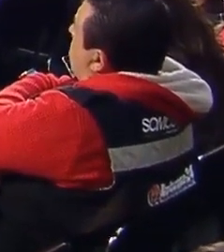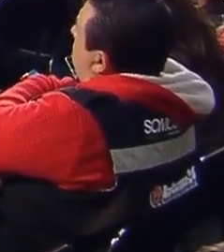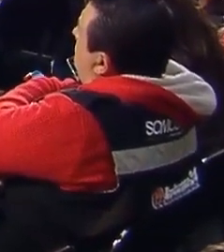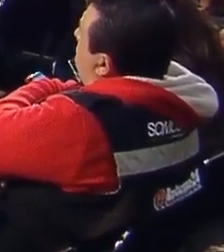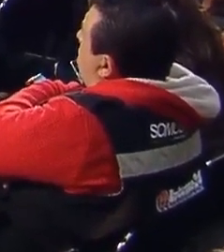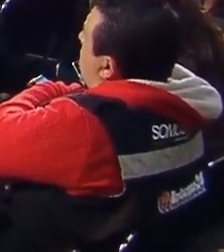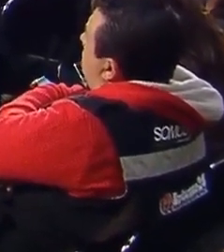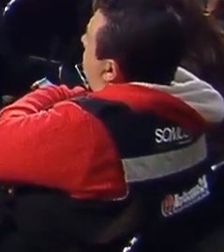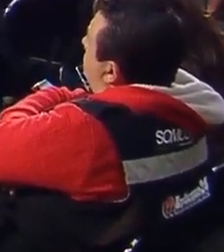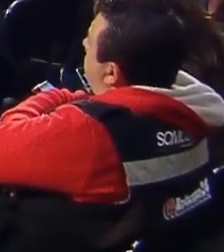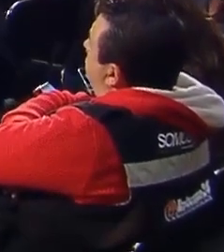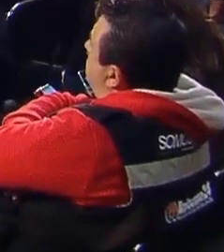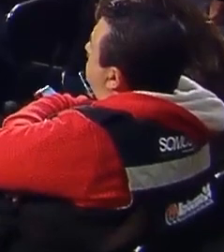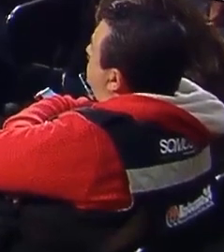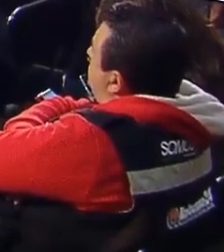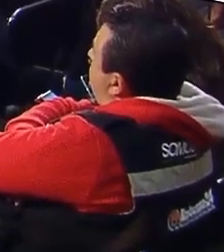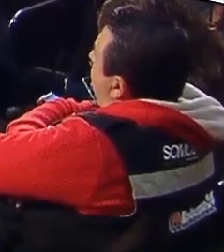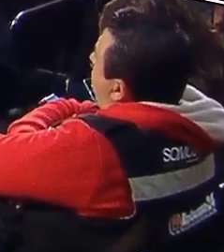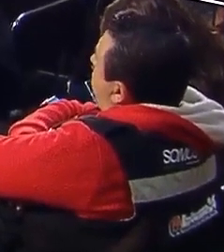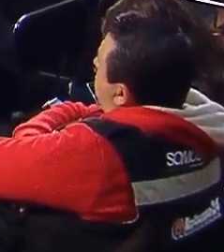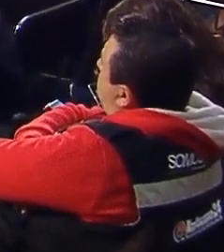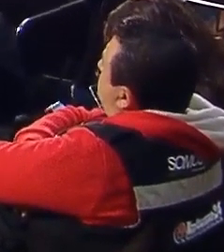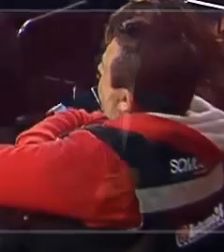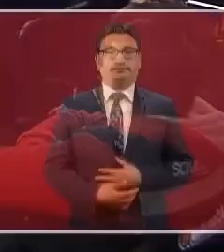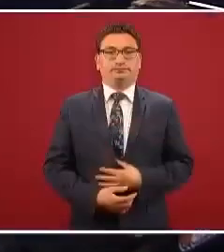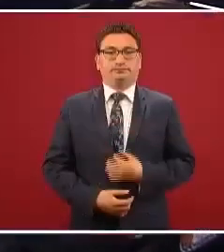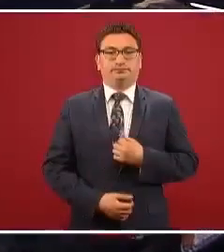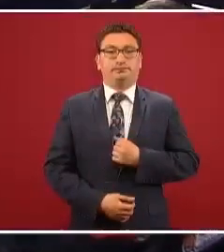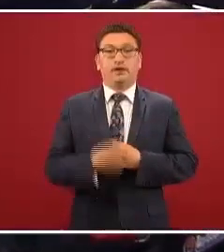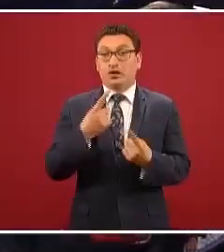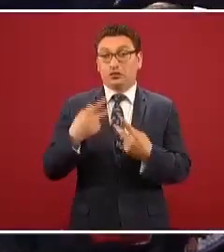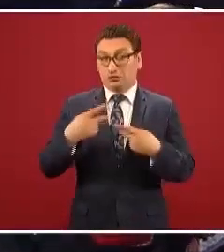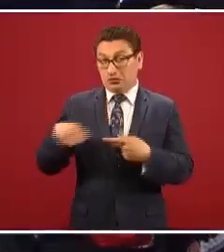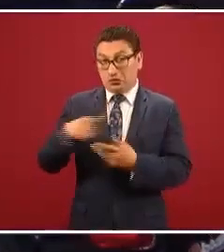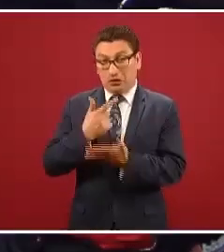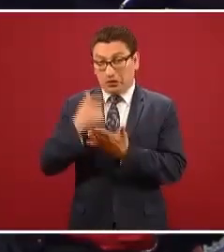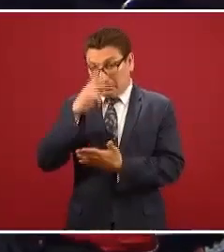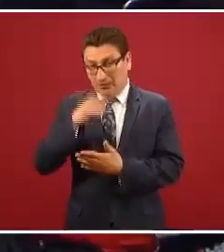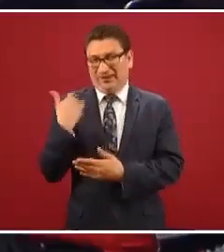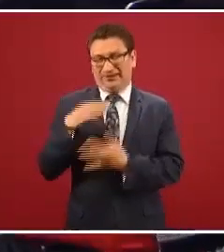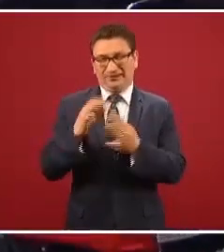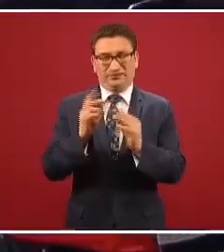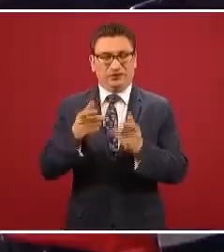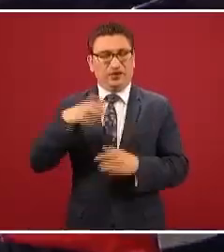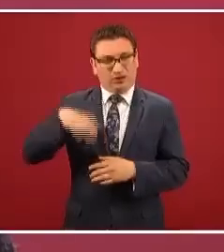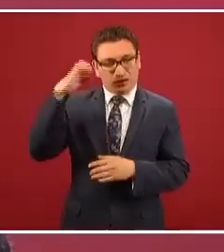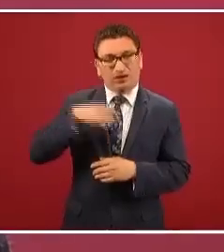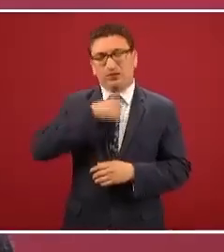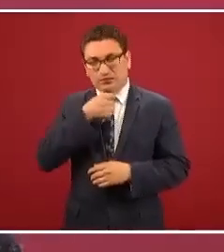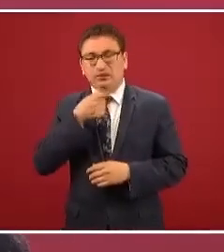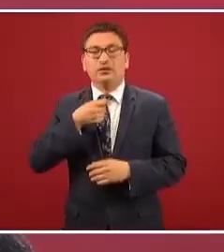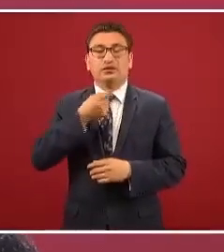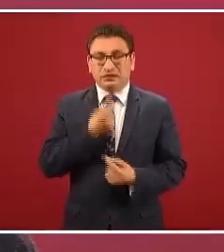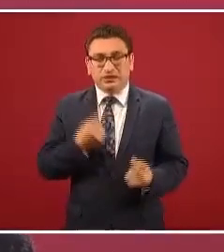ya las comenté: adulto mayor, niño de menor de 5 años, enfermedades crónicas. Se debe tener el mayor